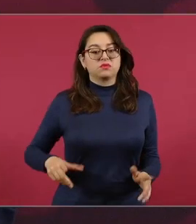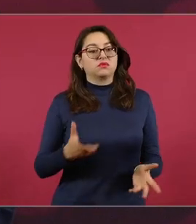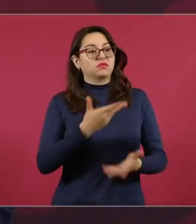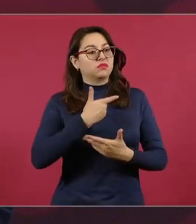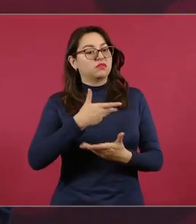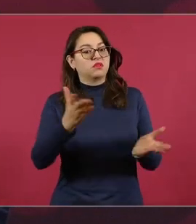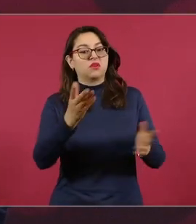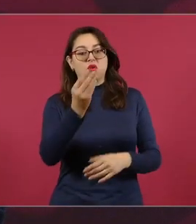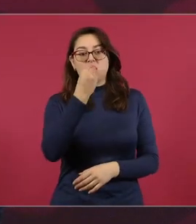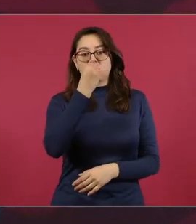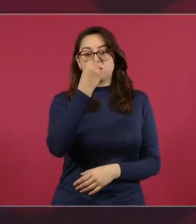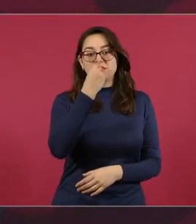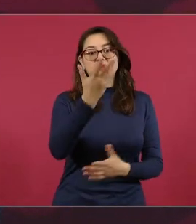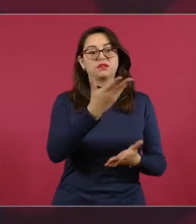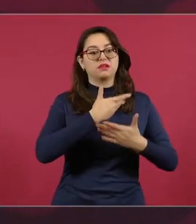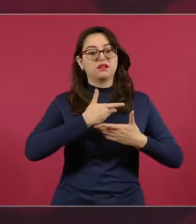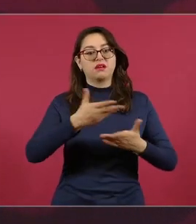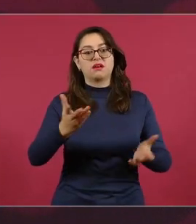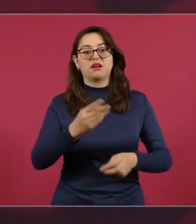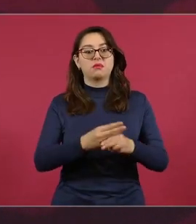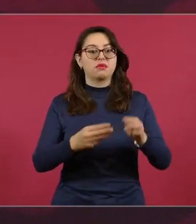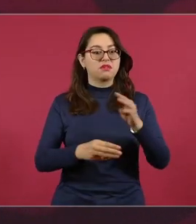un día antes de la elección,